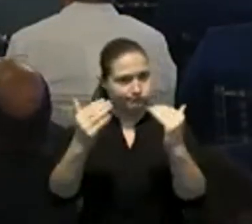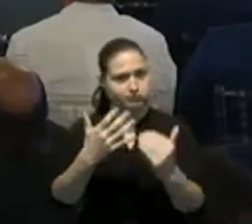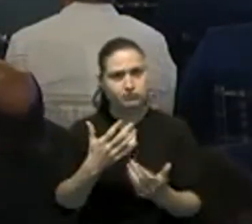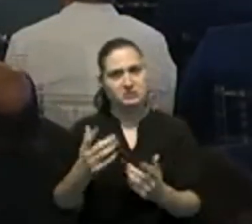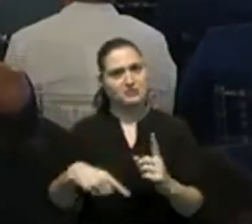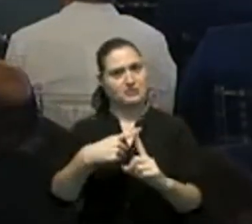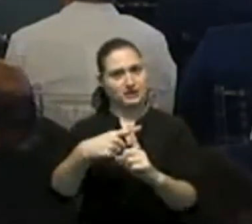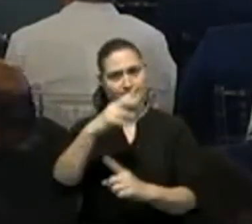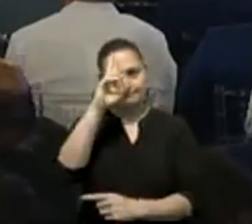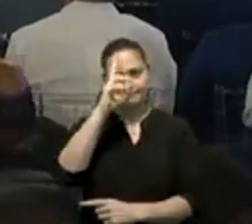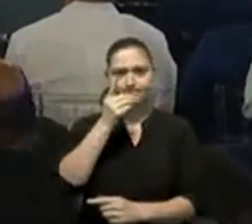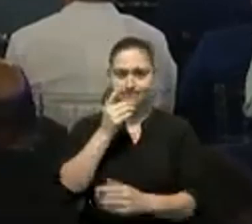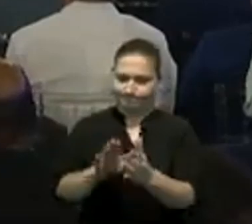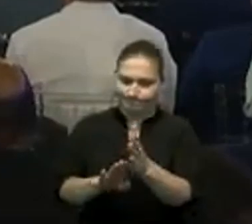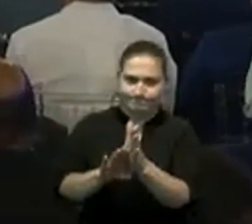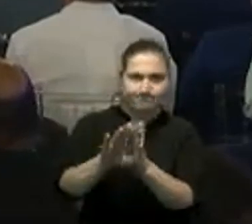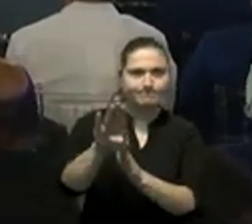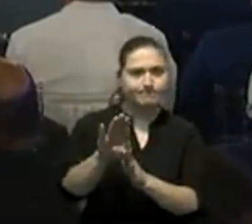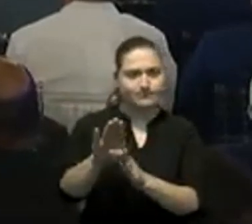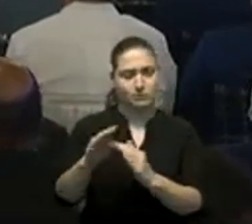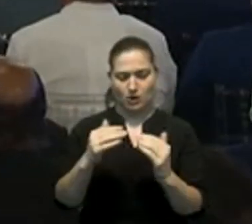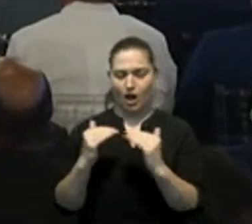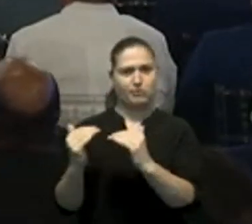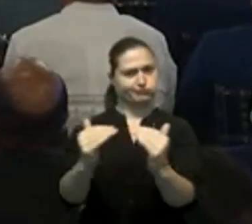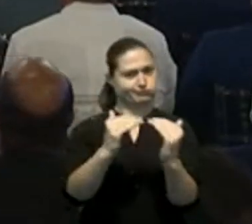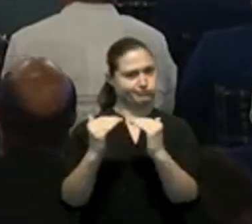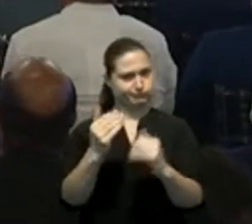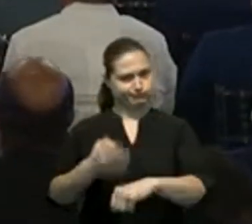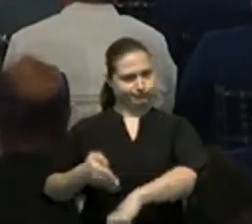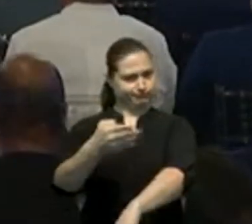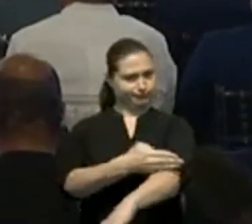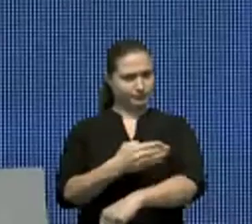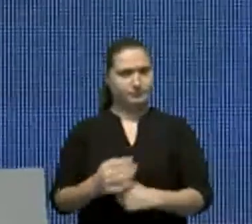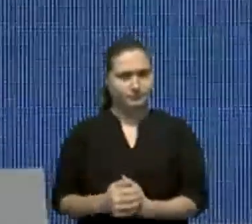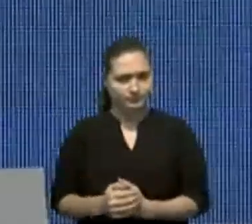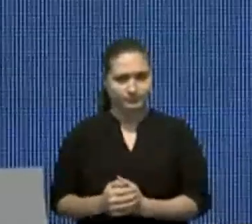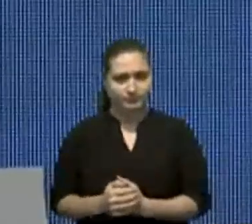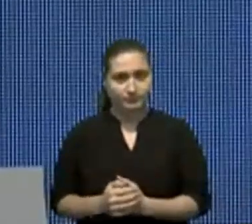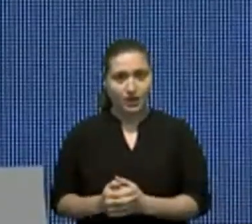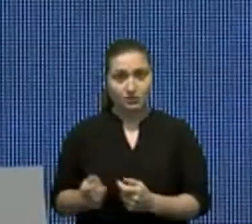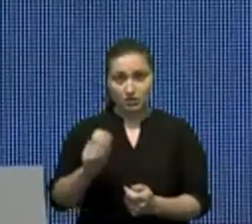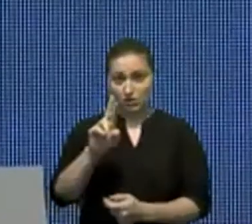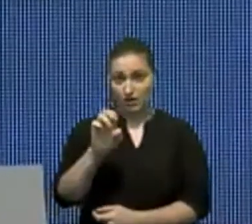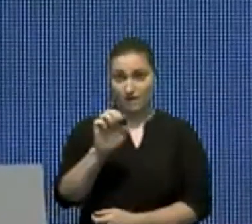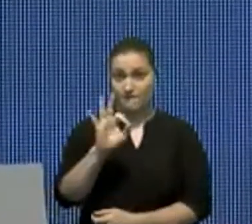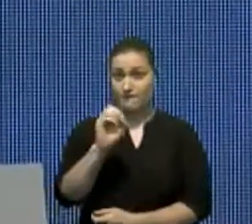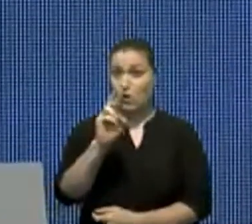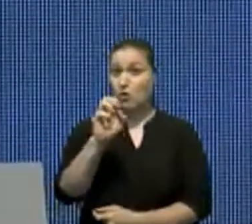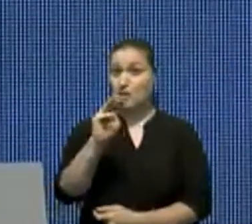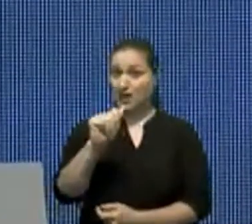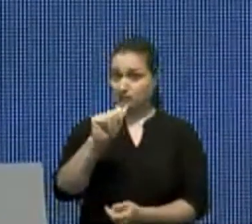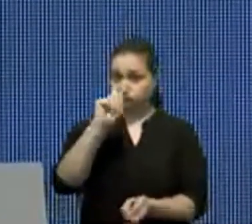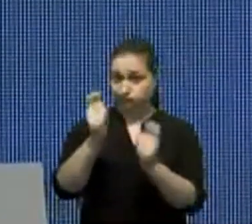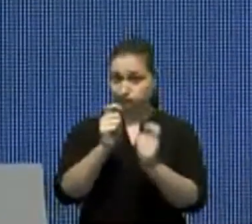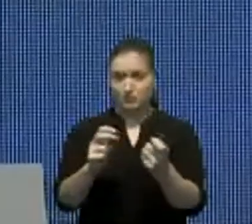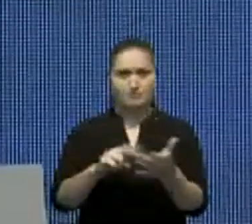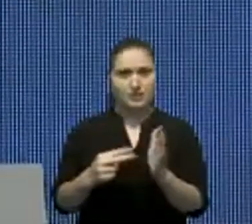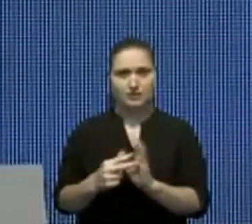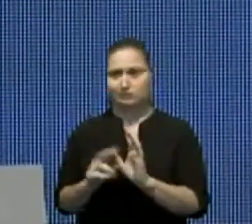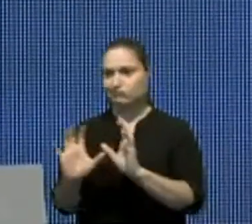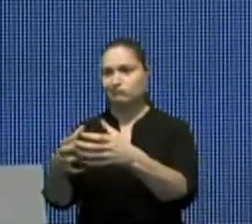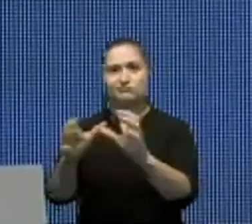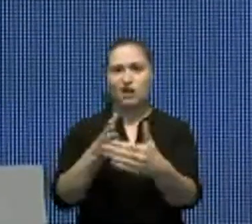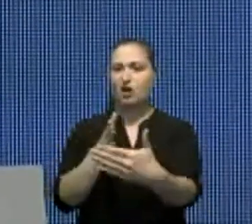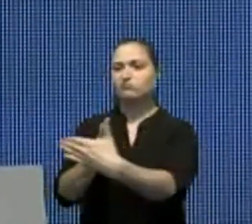Esto es muy claro. Acá hay gente, óigame, decía el nuestro invitado de ahorita, que hay un 60% de gente que